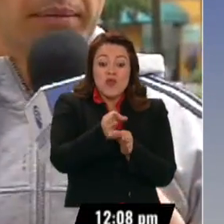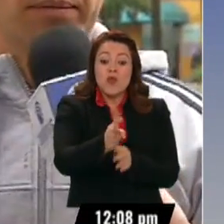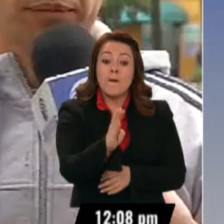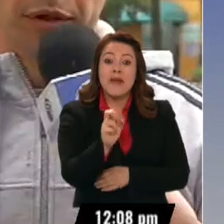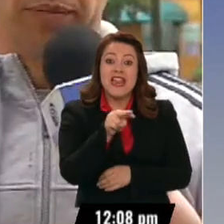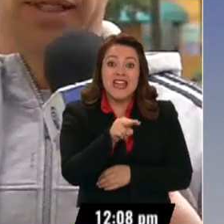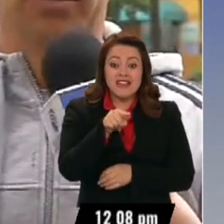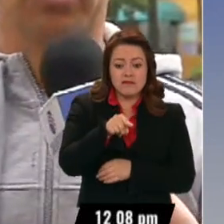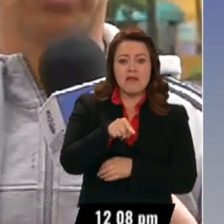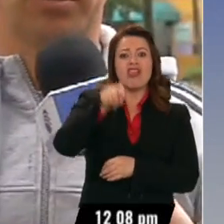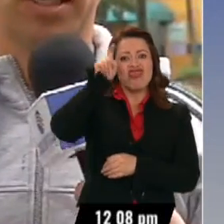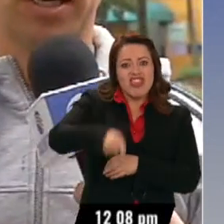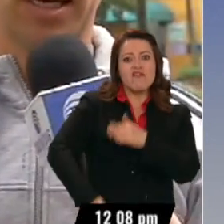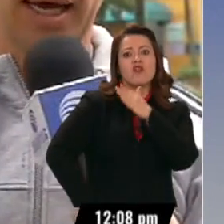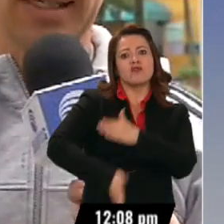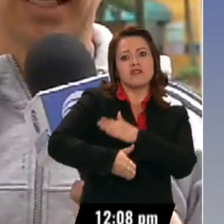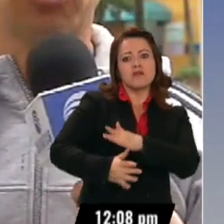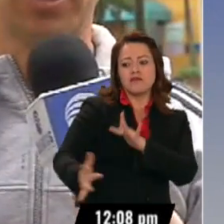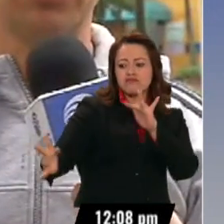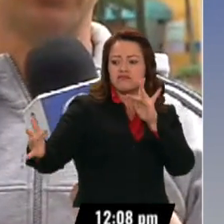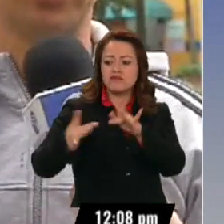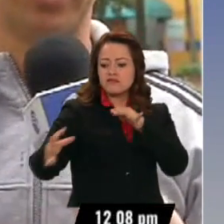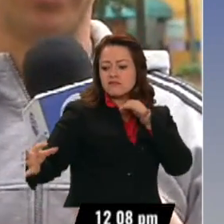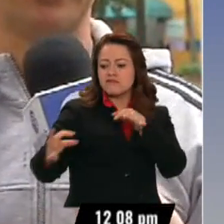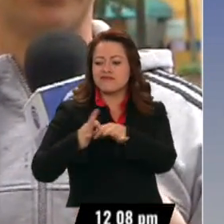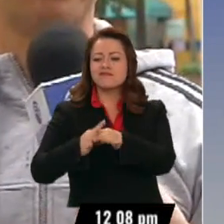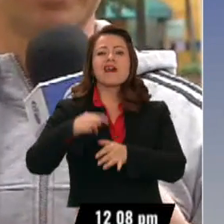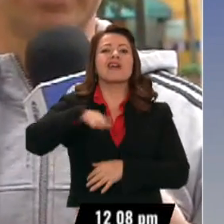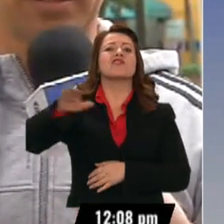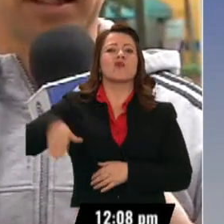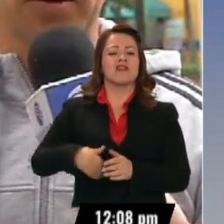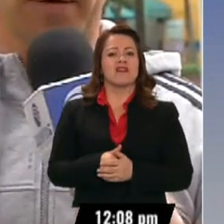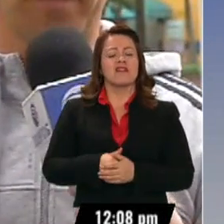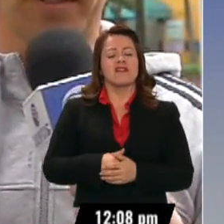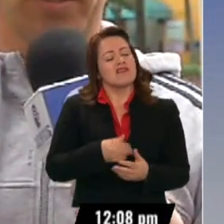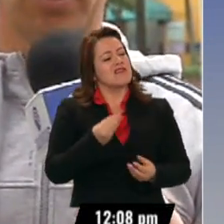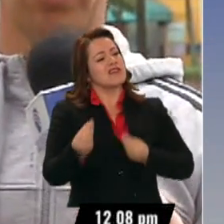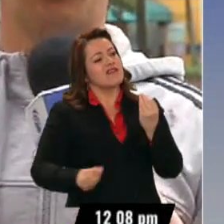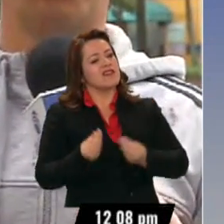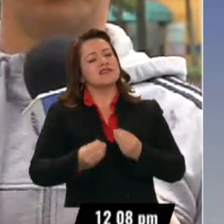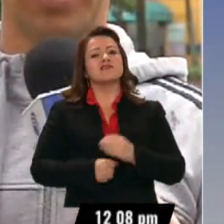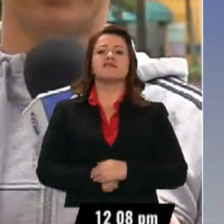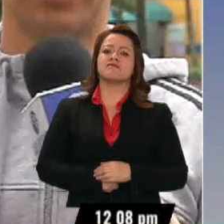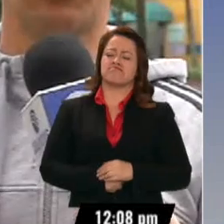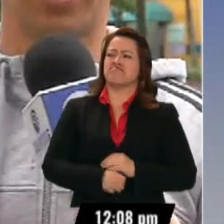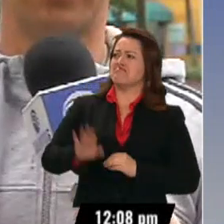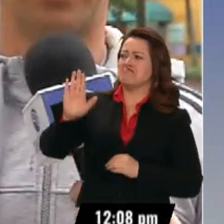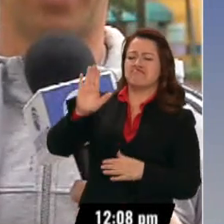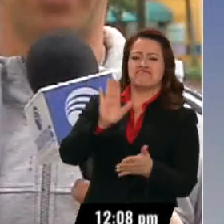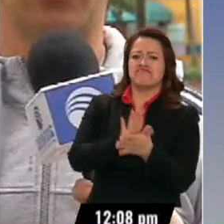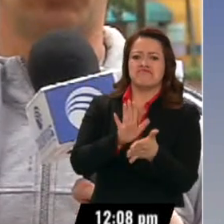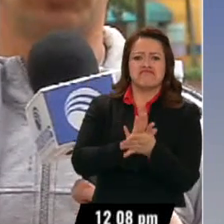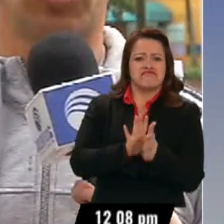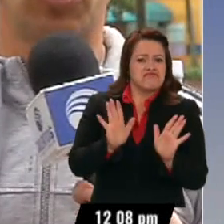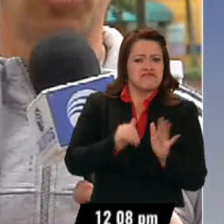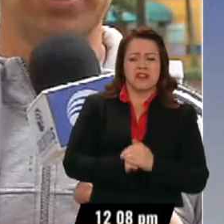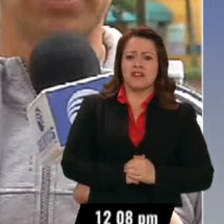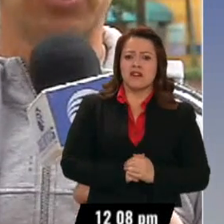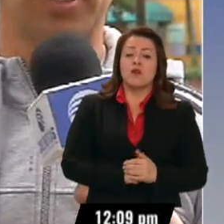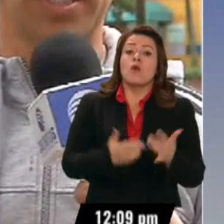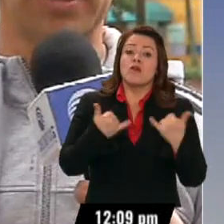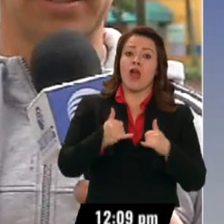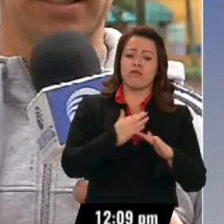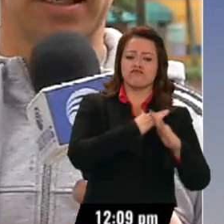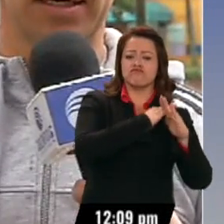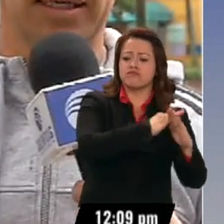apelarlo? Por supuesto. Esta es una decisión de carácter administrativa y como tal está sujeta al